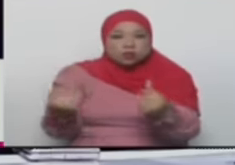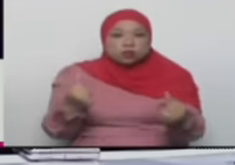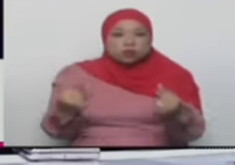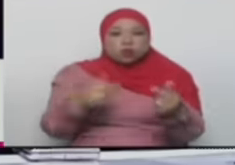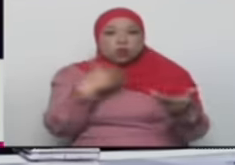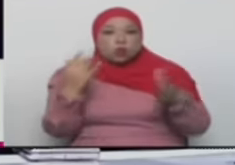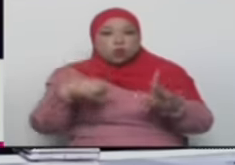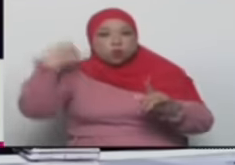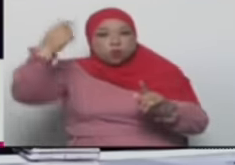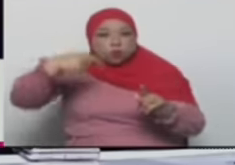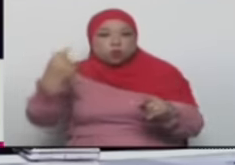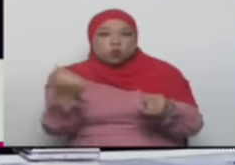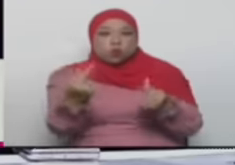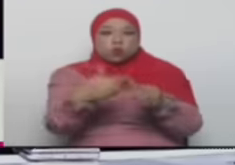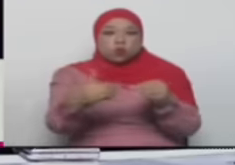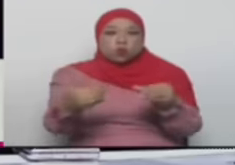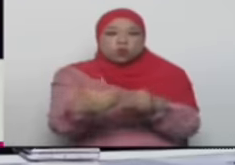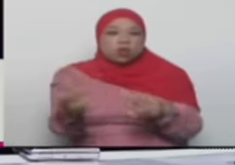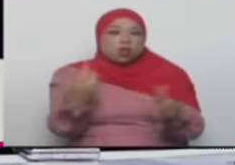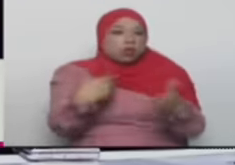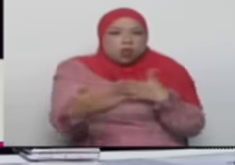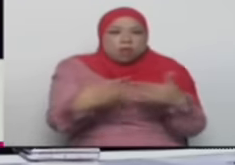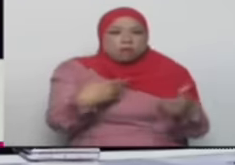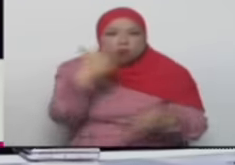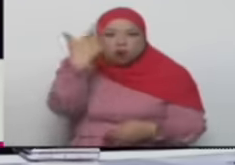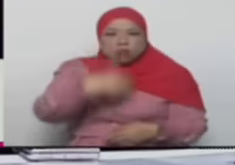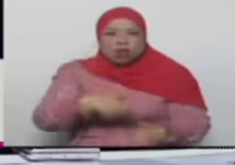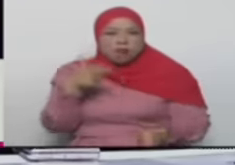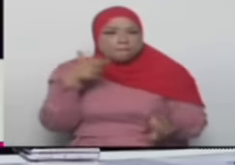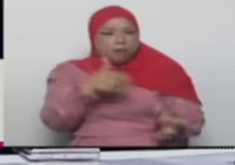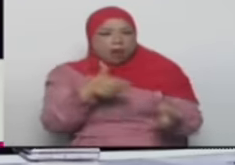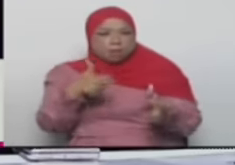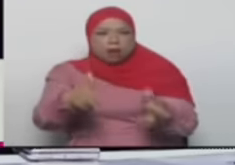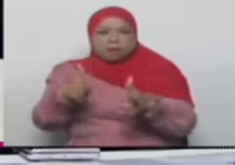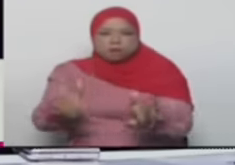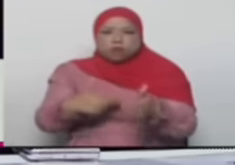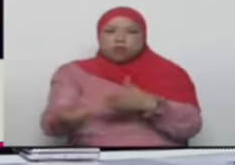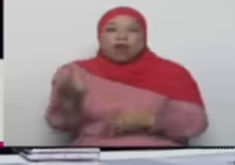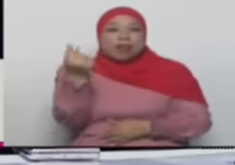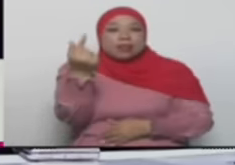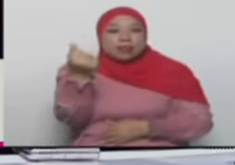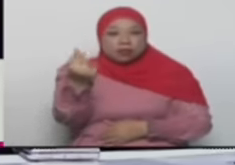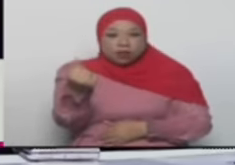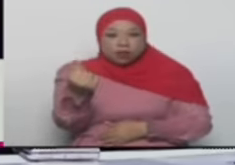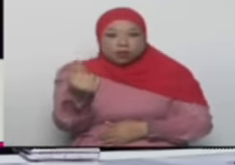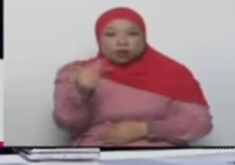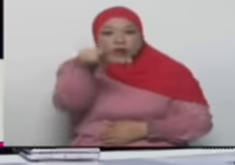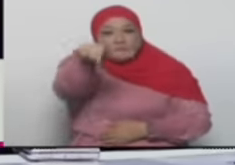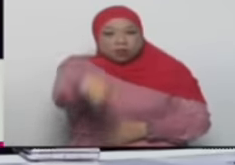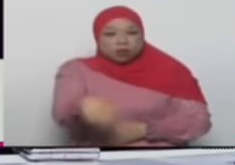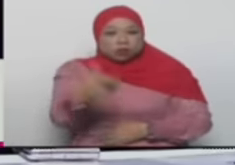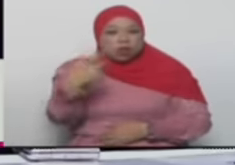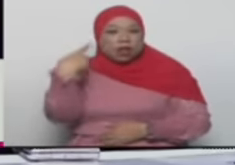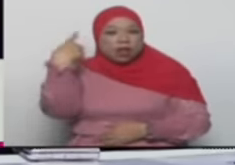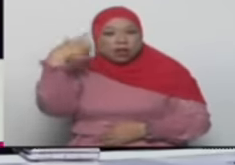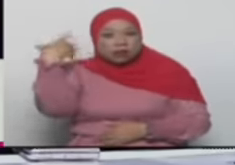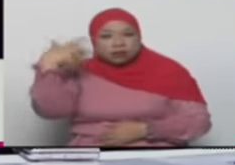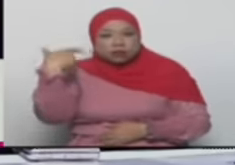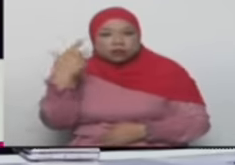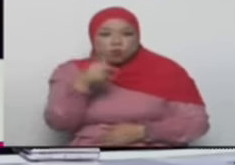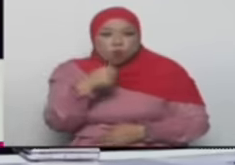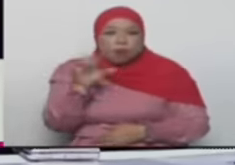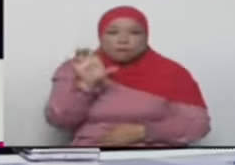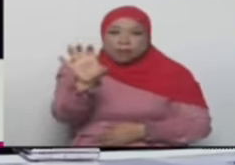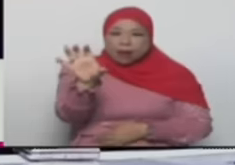por el dinero y no se le mueve un músculo de la cara. Ellos lo mismo. Todos estos son mercenarios, sociópatas, que no tienen